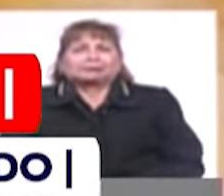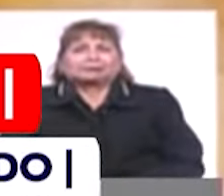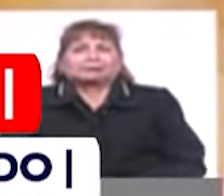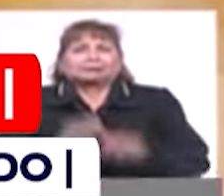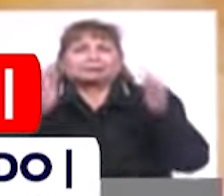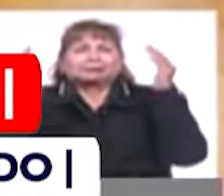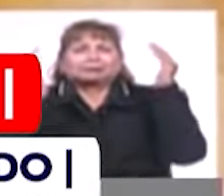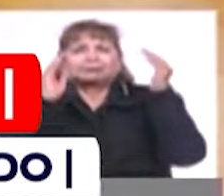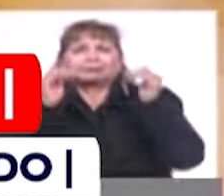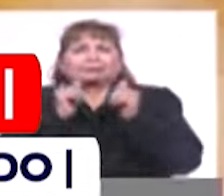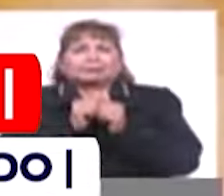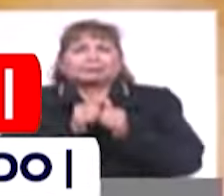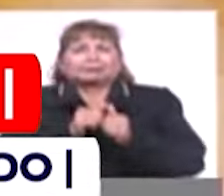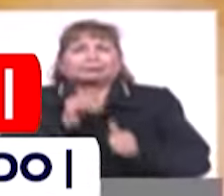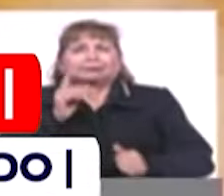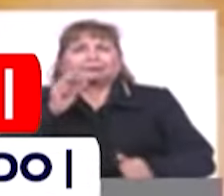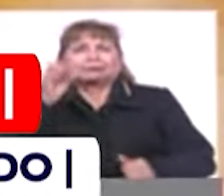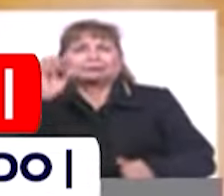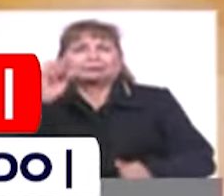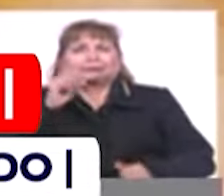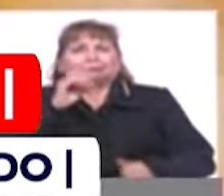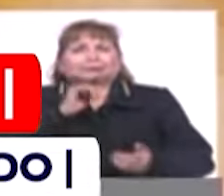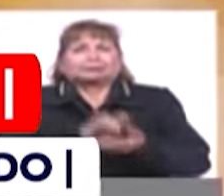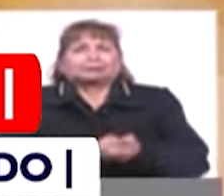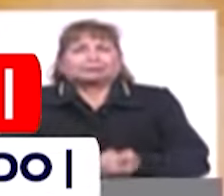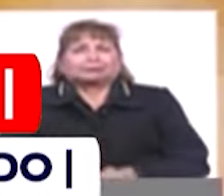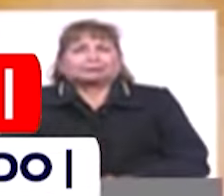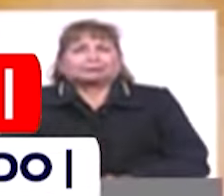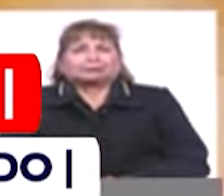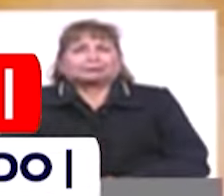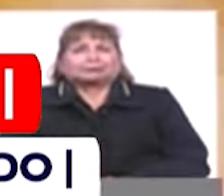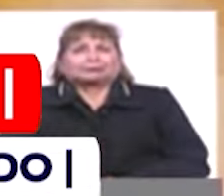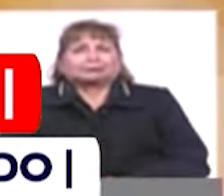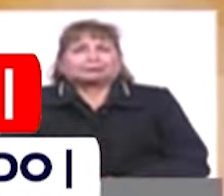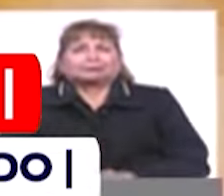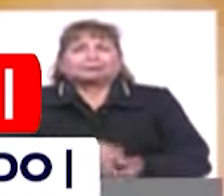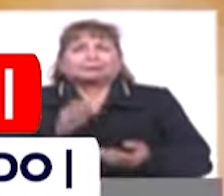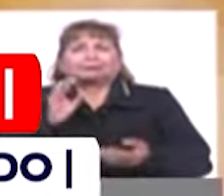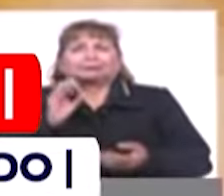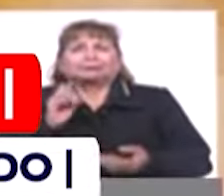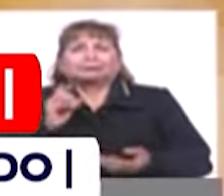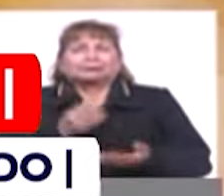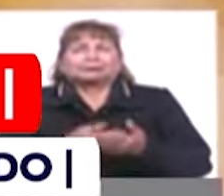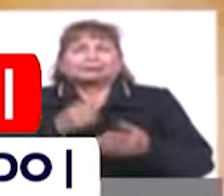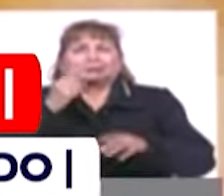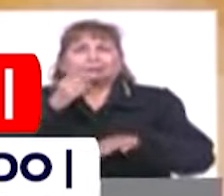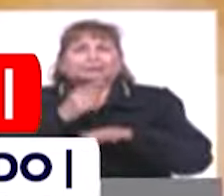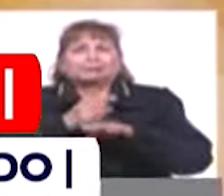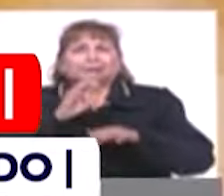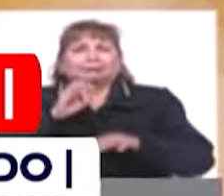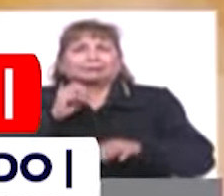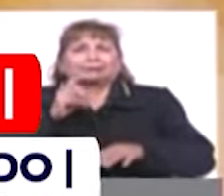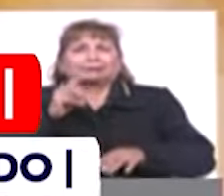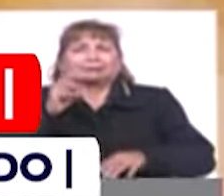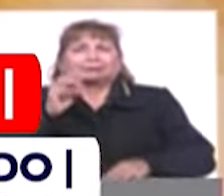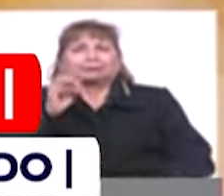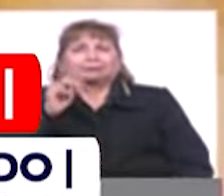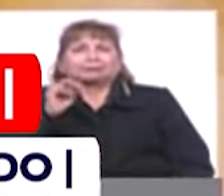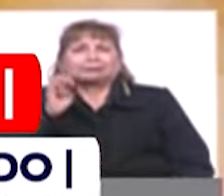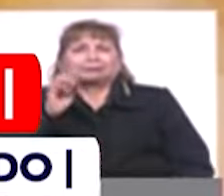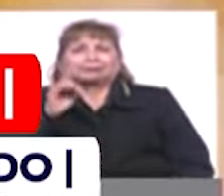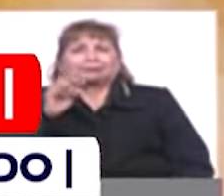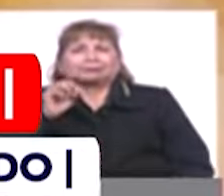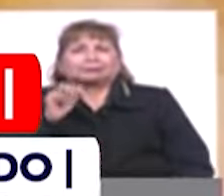en esta comisión donde ya se le viene interrogando con respecto a la vinculación interacción con el capitán Junior